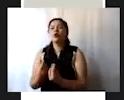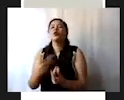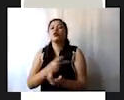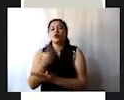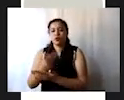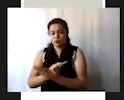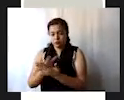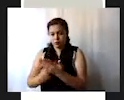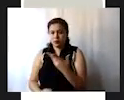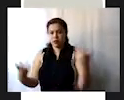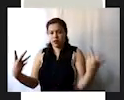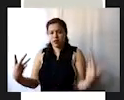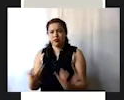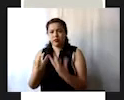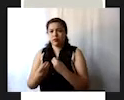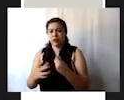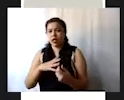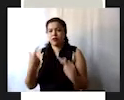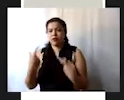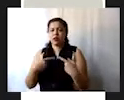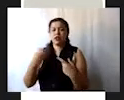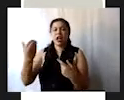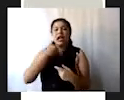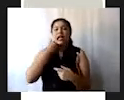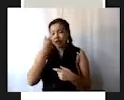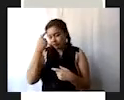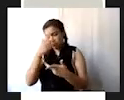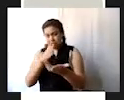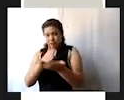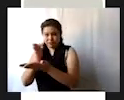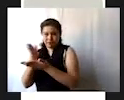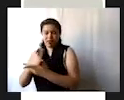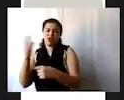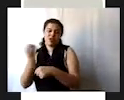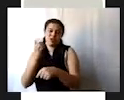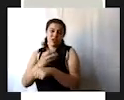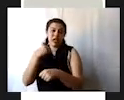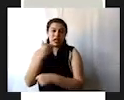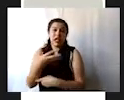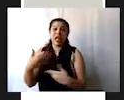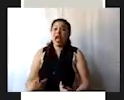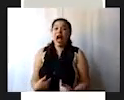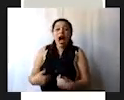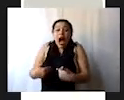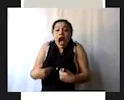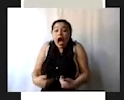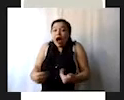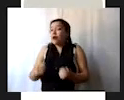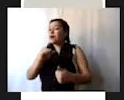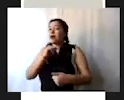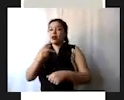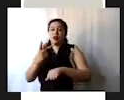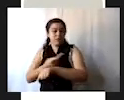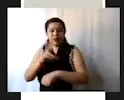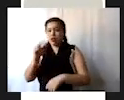de alguna u otra forma quieren. Las personas quieren acceso a oportunidades, quieren no pasar hambre, quieren ser capaces de tener